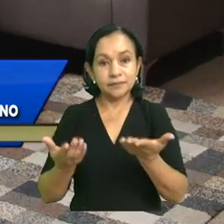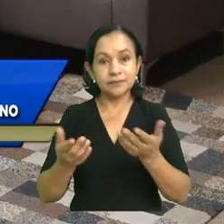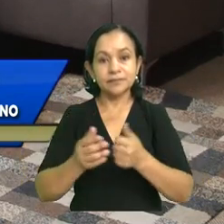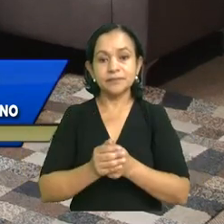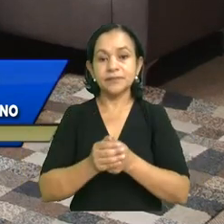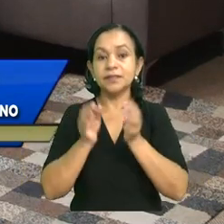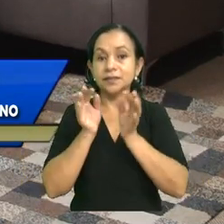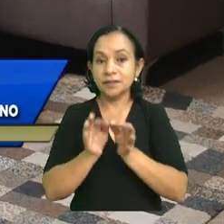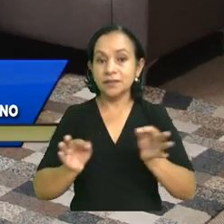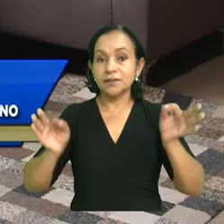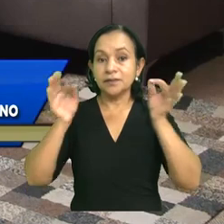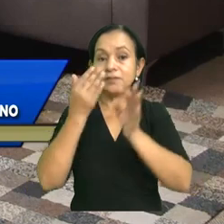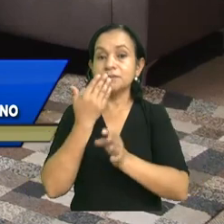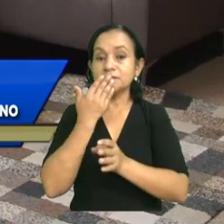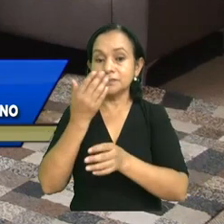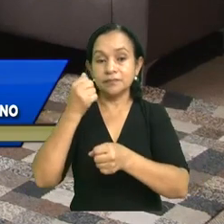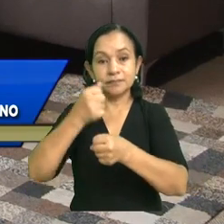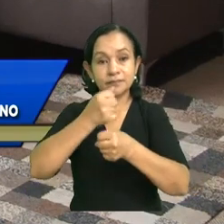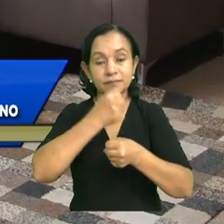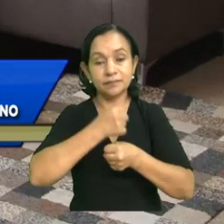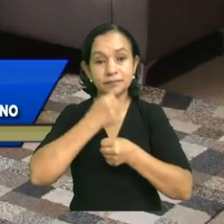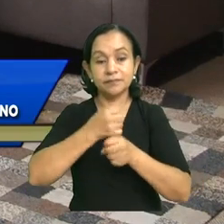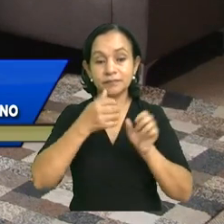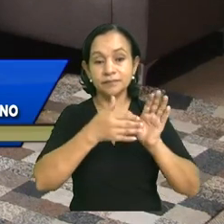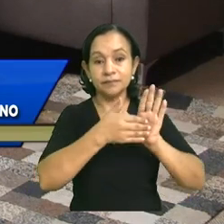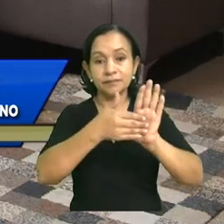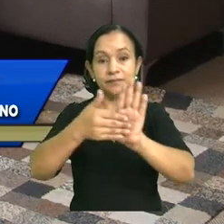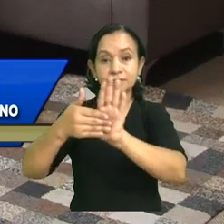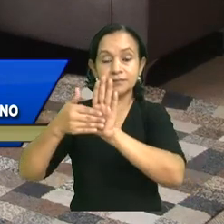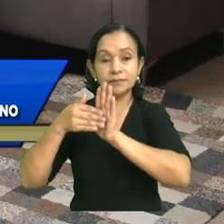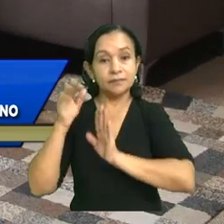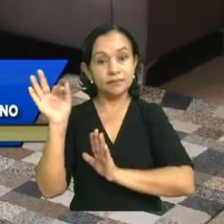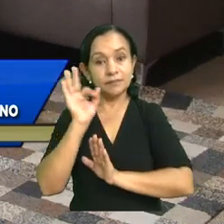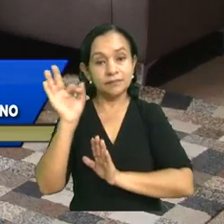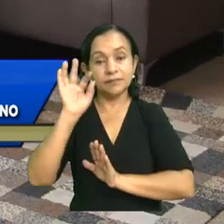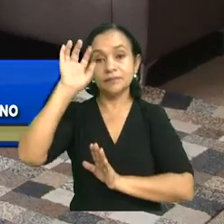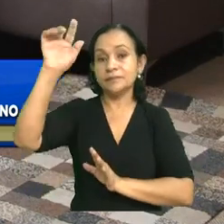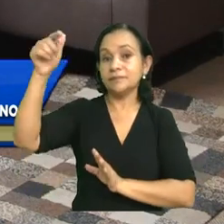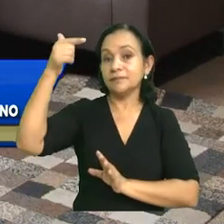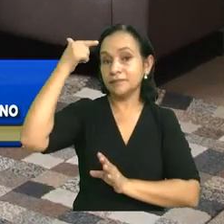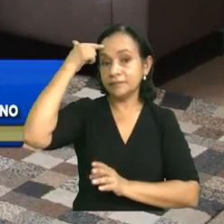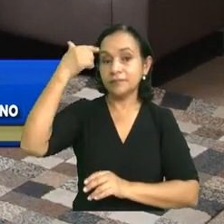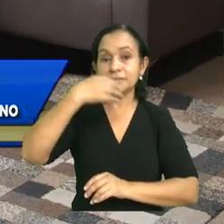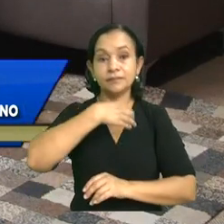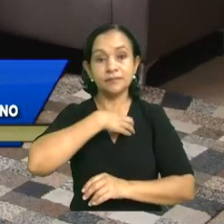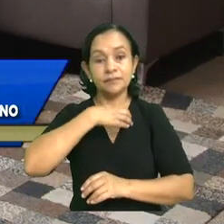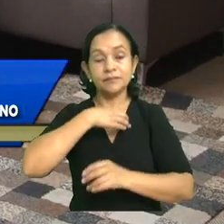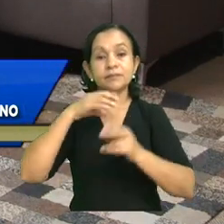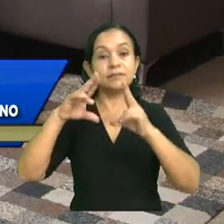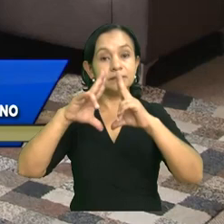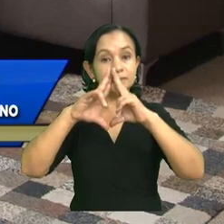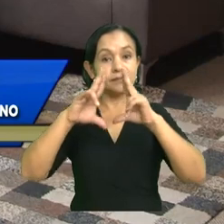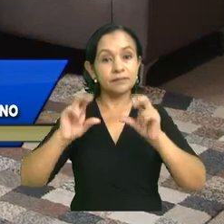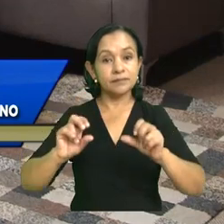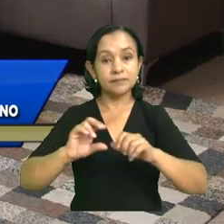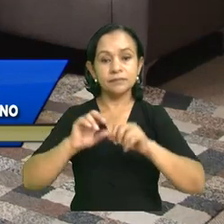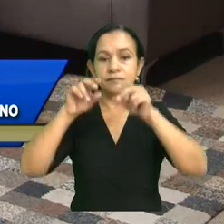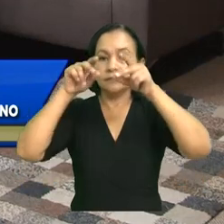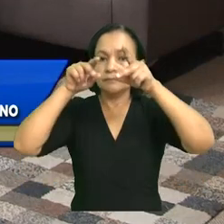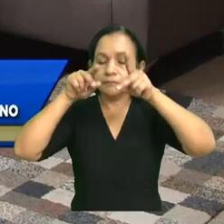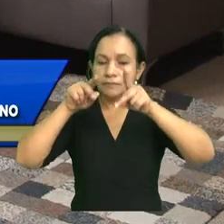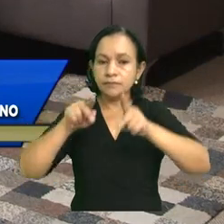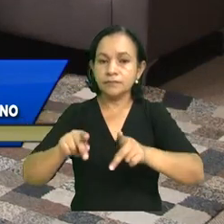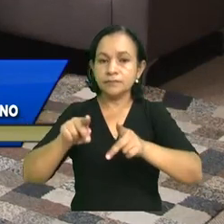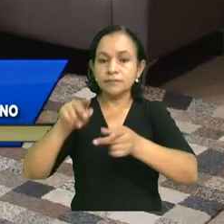es el éxito, eso es el parte de nuestro modelo de trabajo, de gobierno. Ese es nuestro modelo, un modelo cuando la persona es